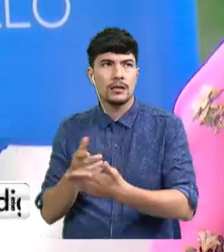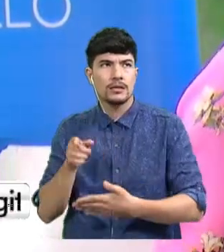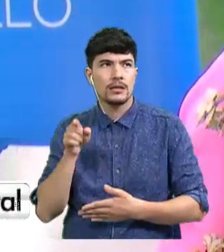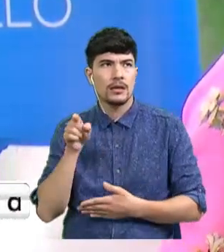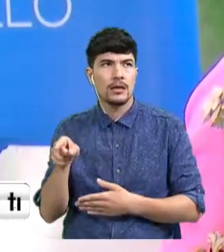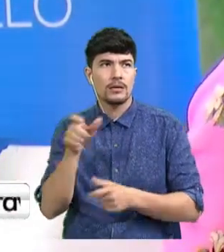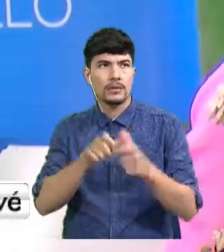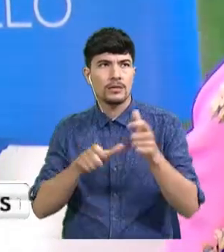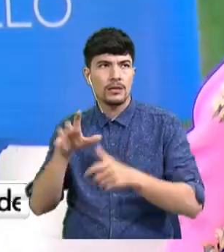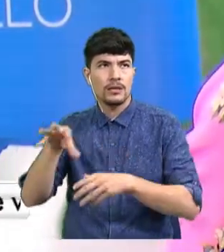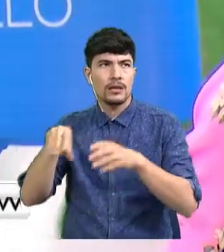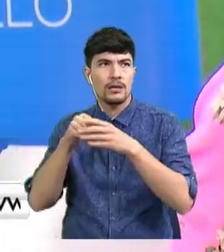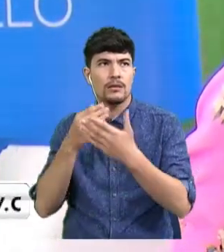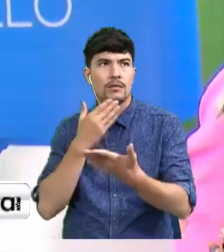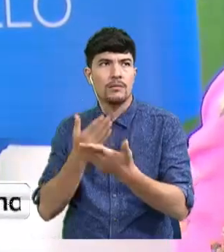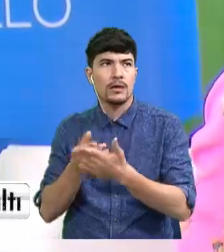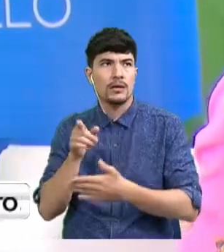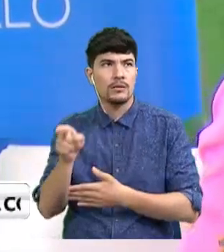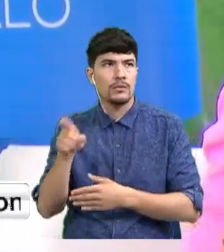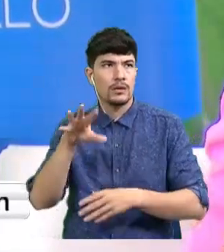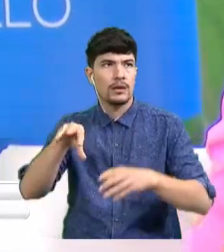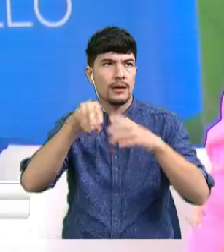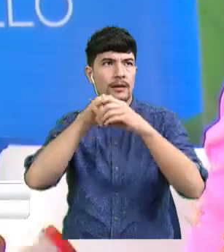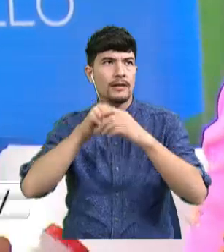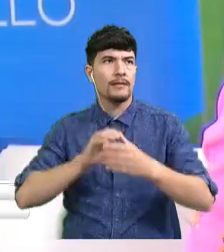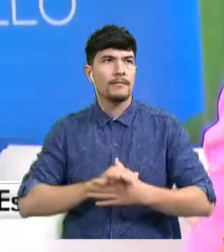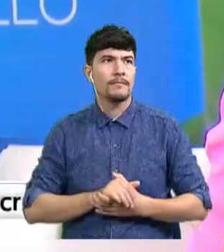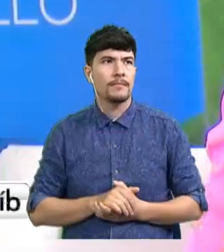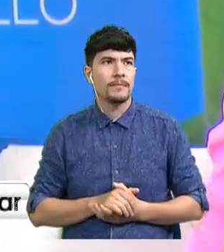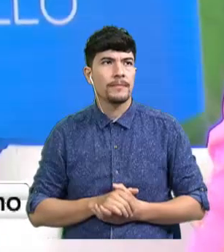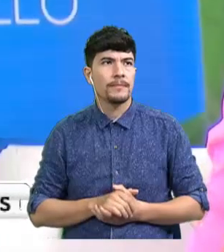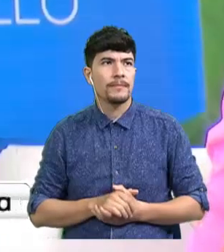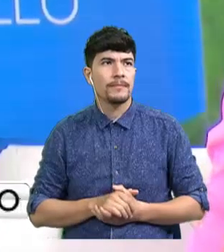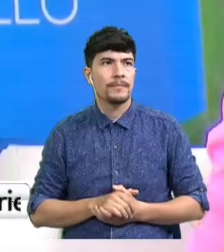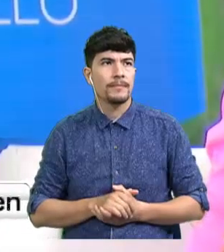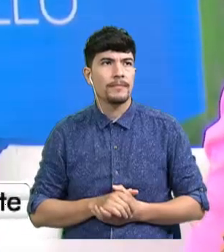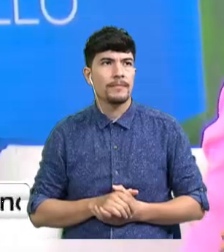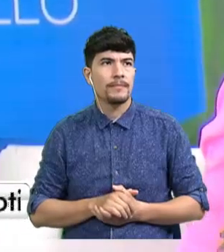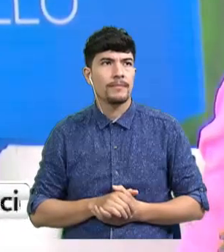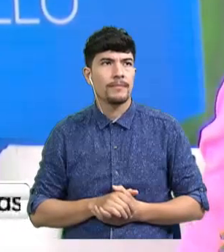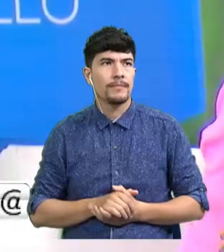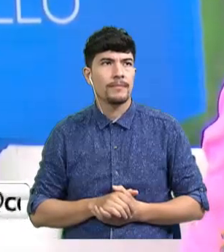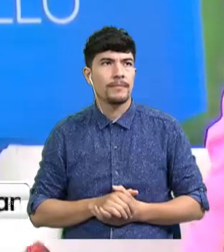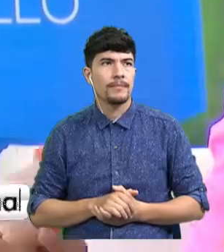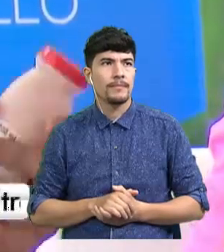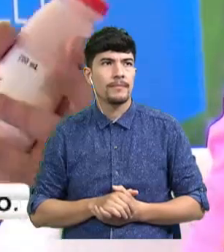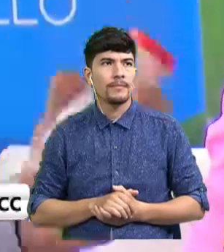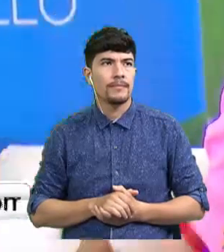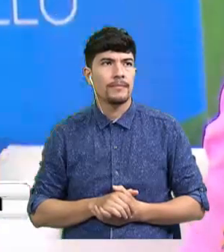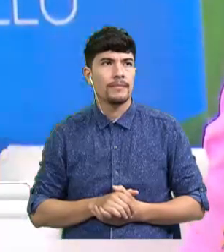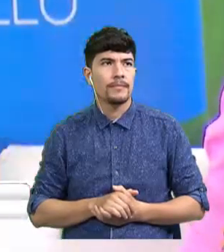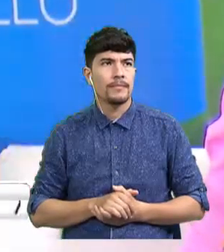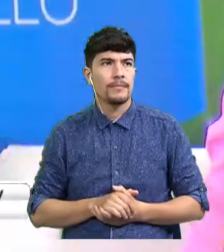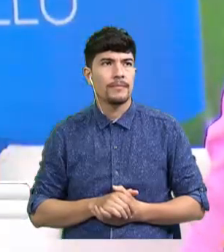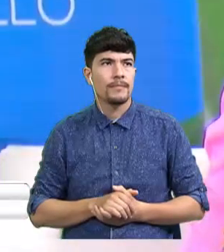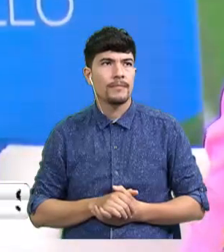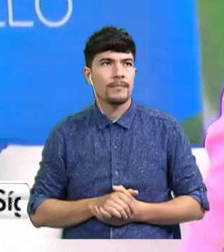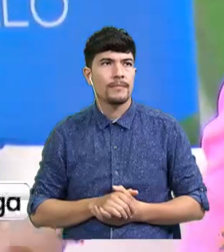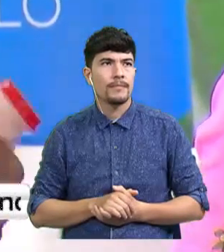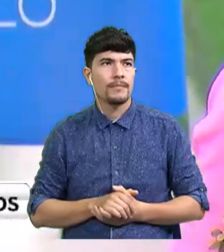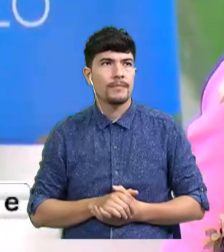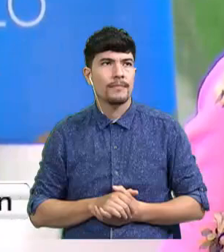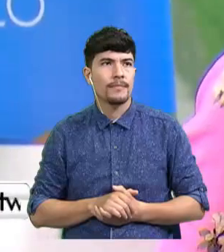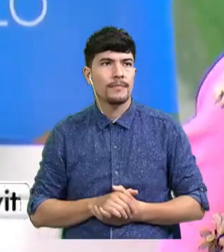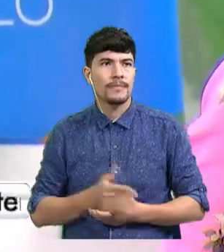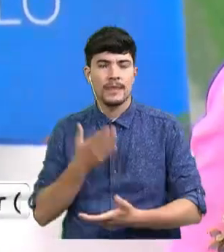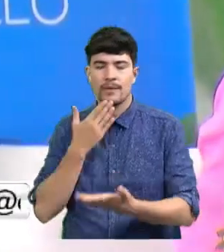las presentadoras, muy buenas tardes al presentador del canal TRO, buenas tardes al doctor de infraestructura, buenas tardes al honorable doctor